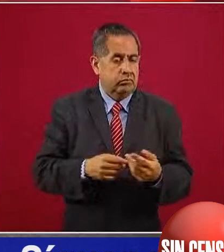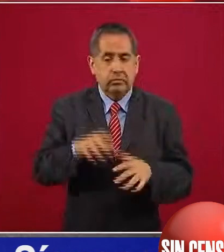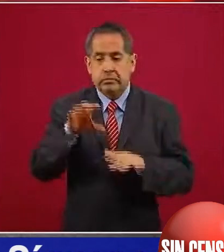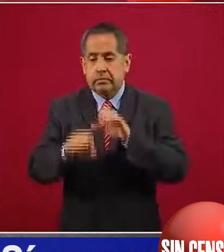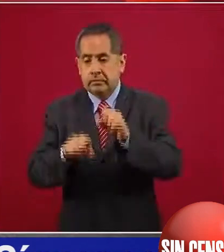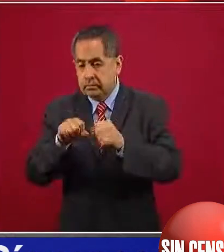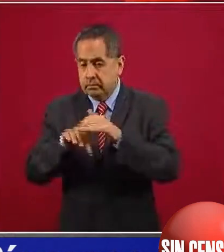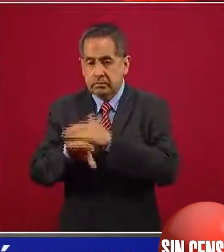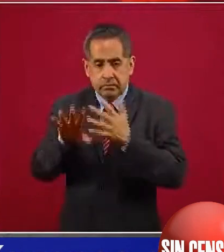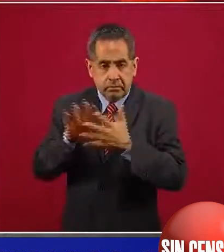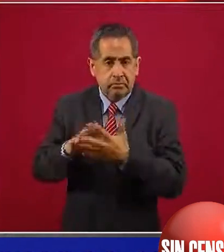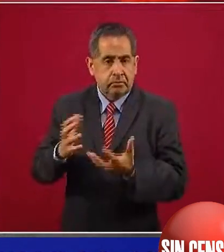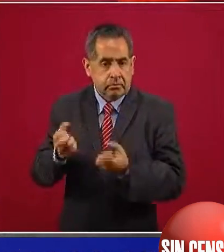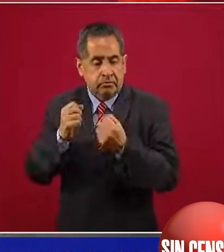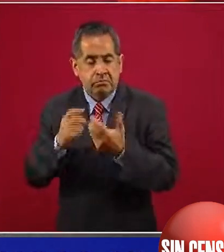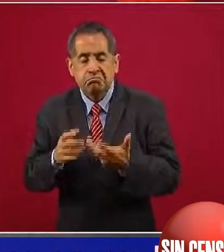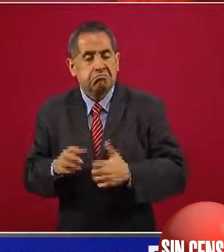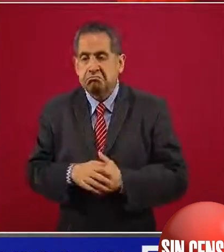detenidos.